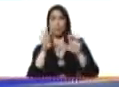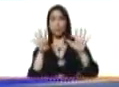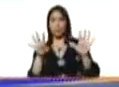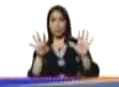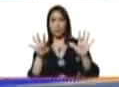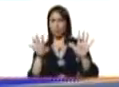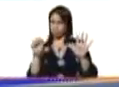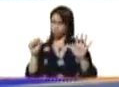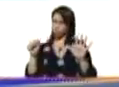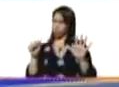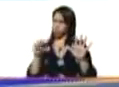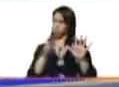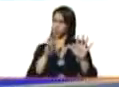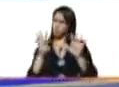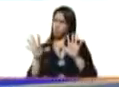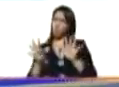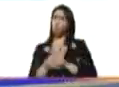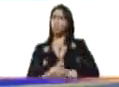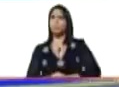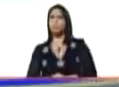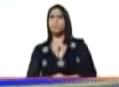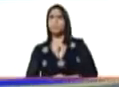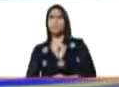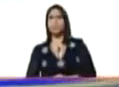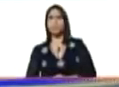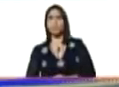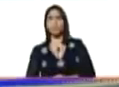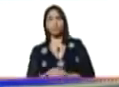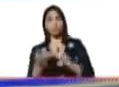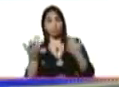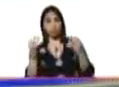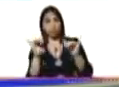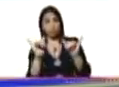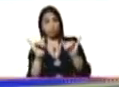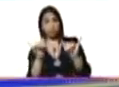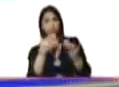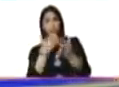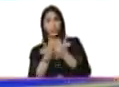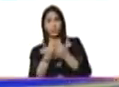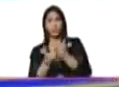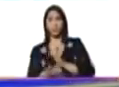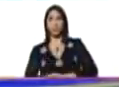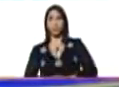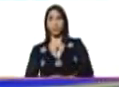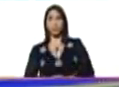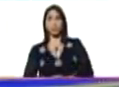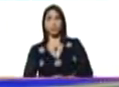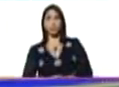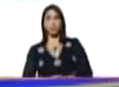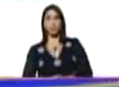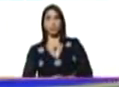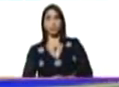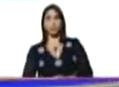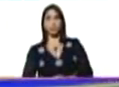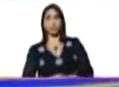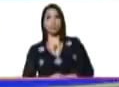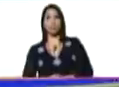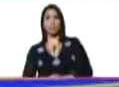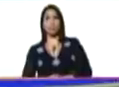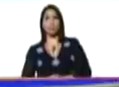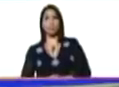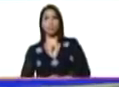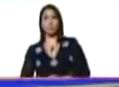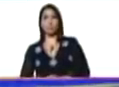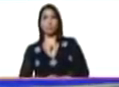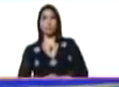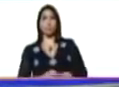martes 29, ¿verdad? Sí. Recibió de sus manos una propuesta de ley. Una propuesta